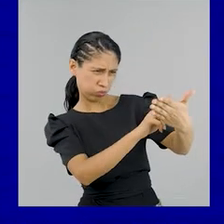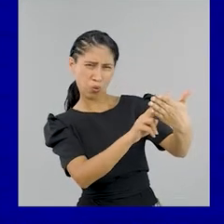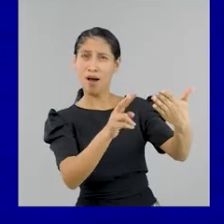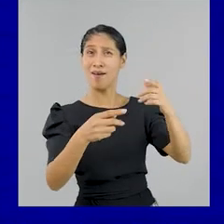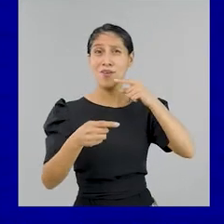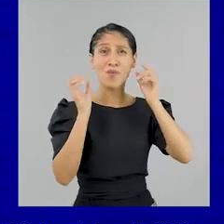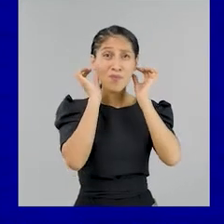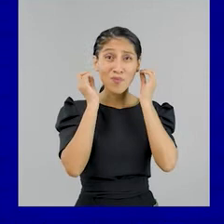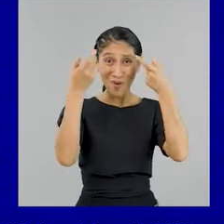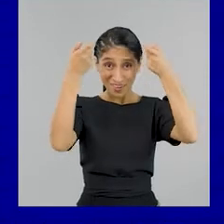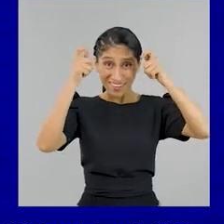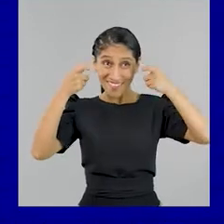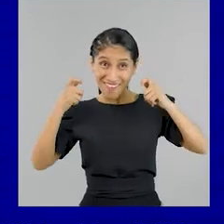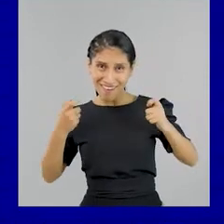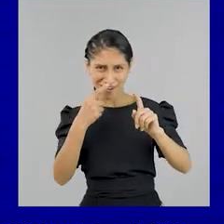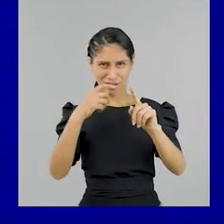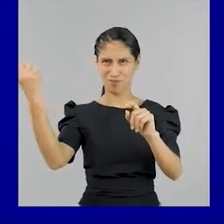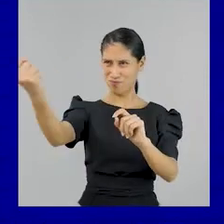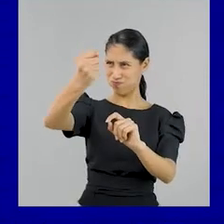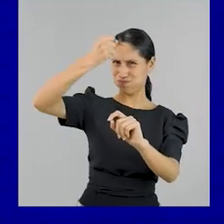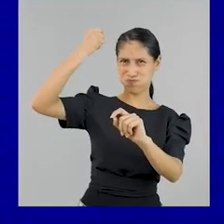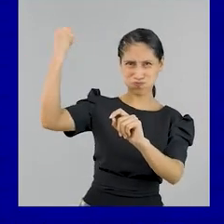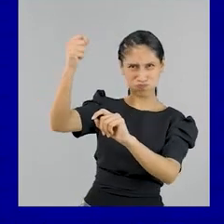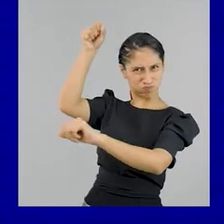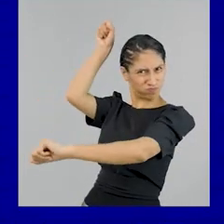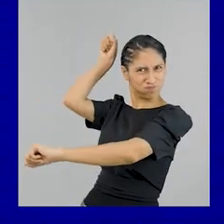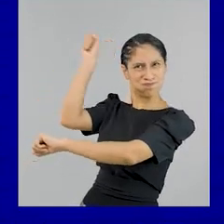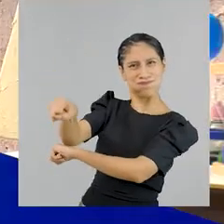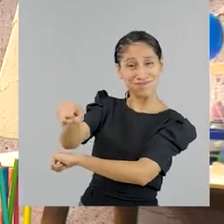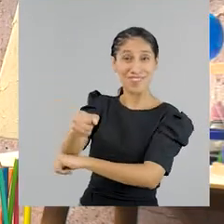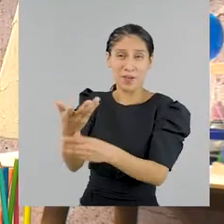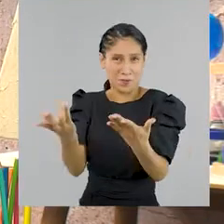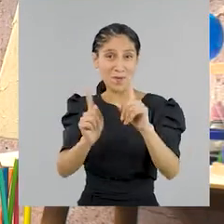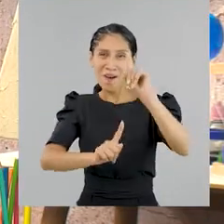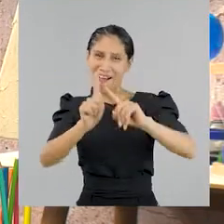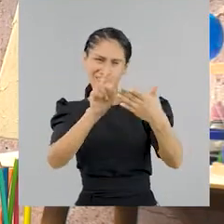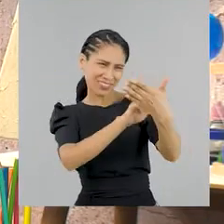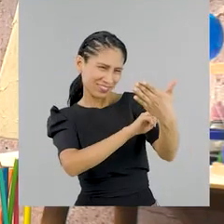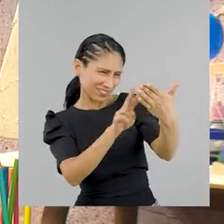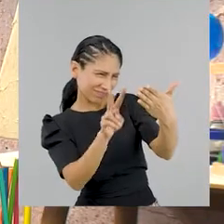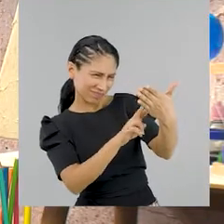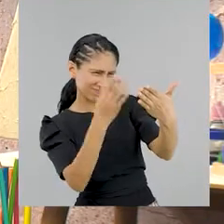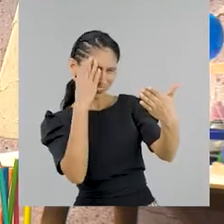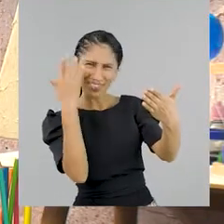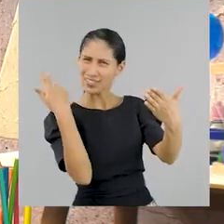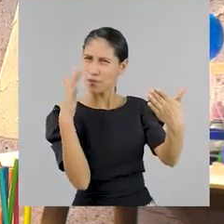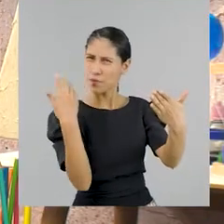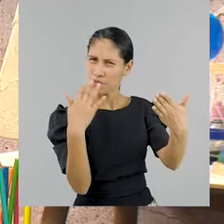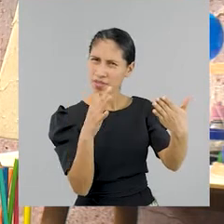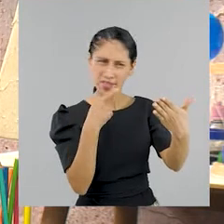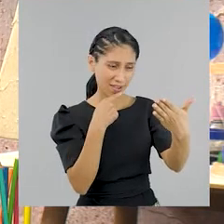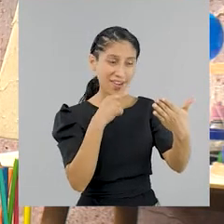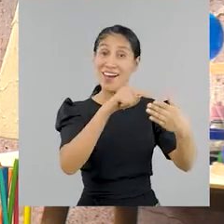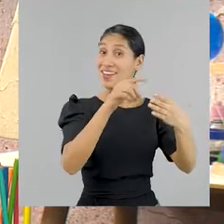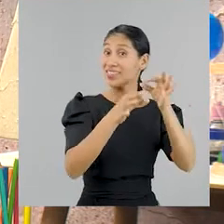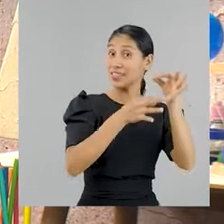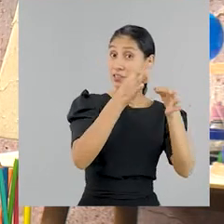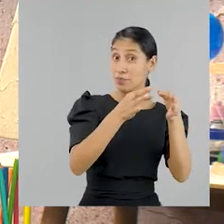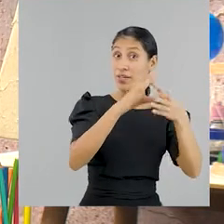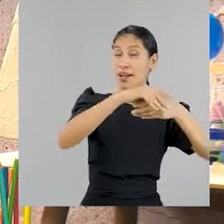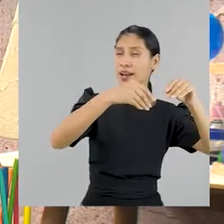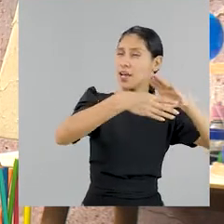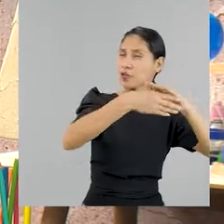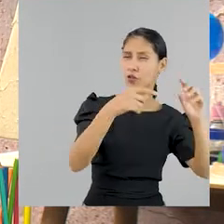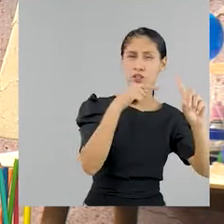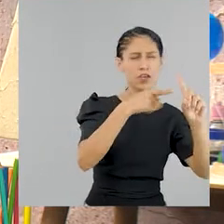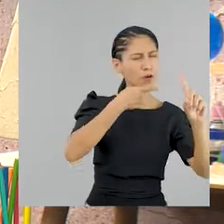casi logró la derrota de la ocupación española del Perú andino. Como algunos ya conocemos en esta crónica, se narra la historia